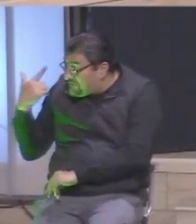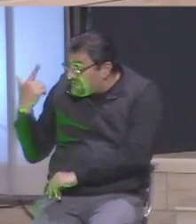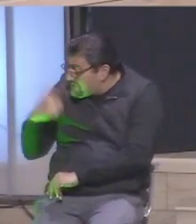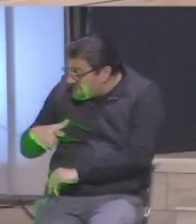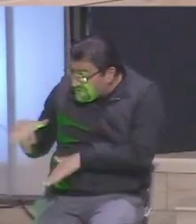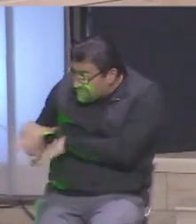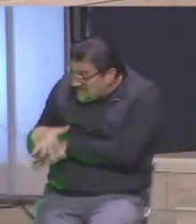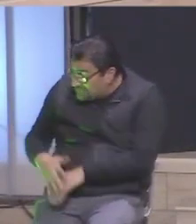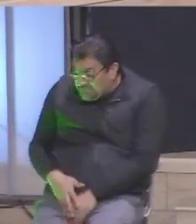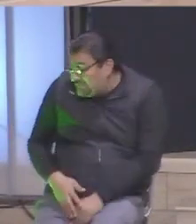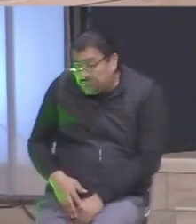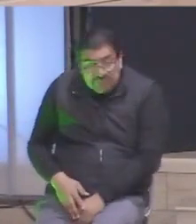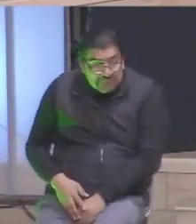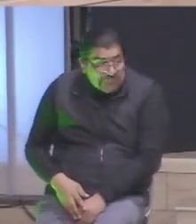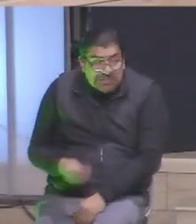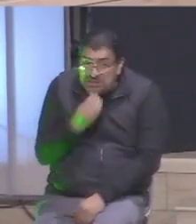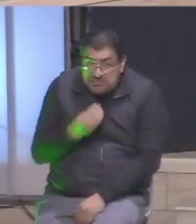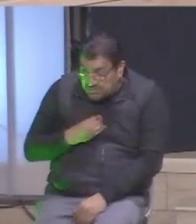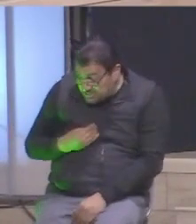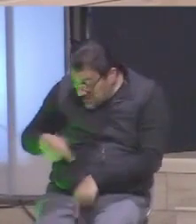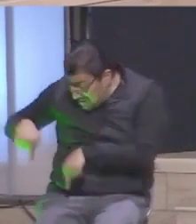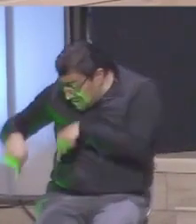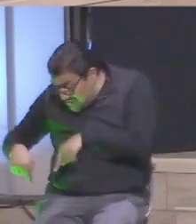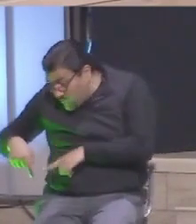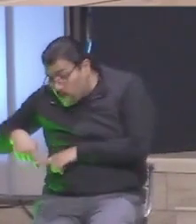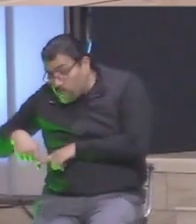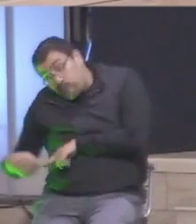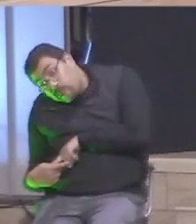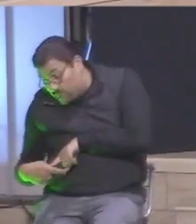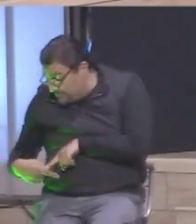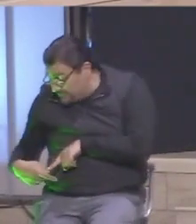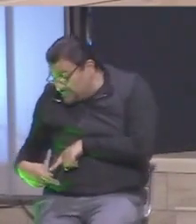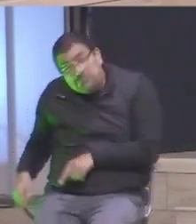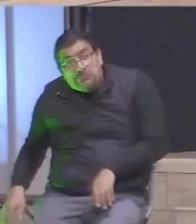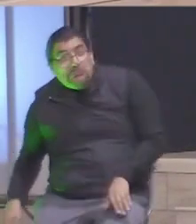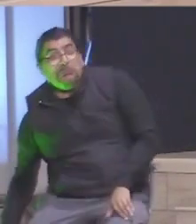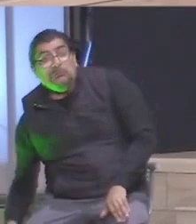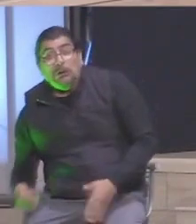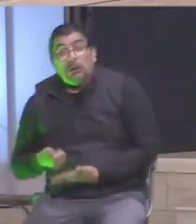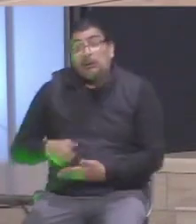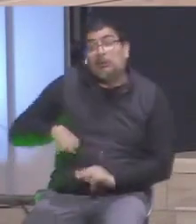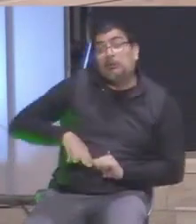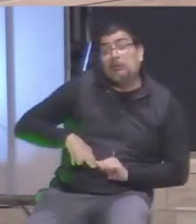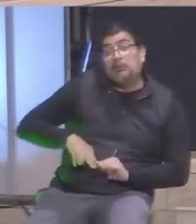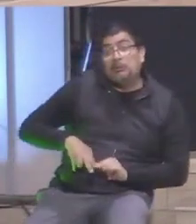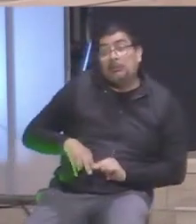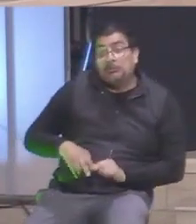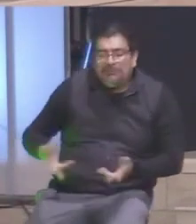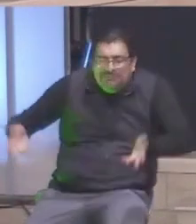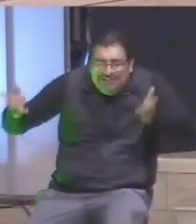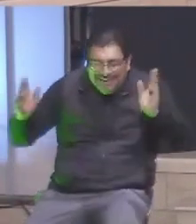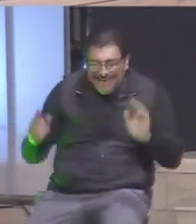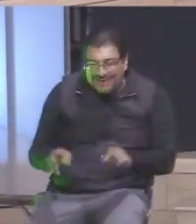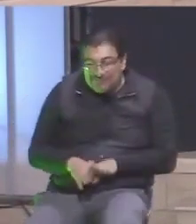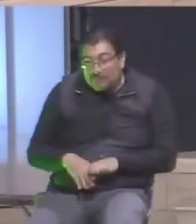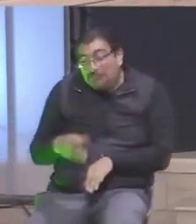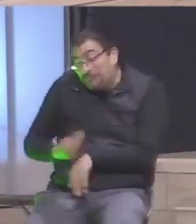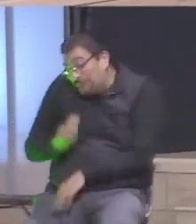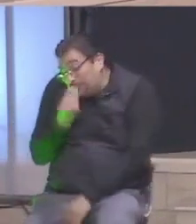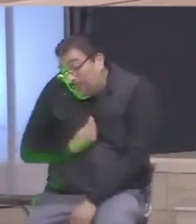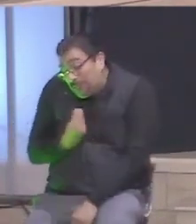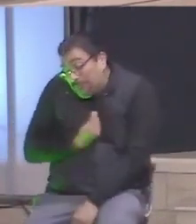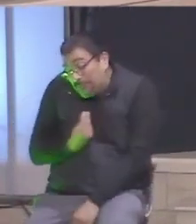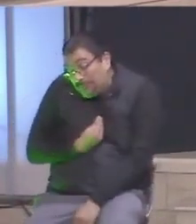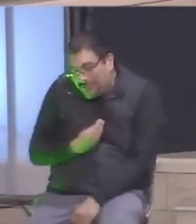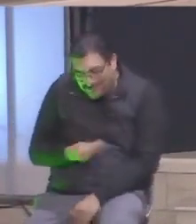la mía Pero no importa ahí me quedo versículo 2 léemelo por favor mi querido